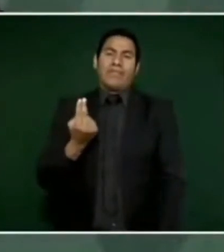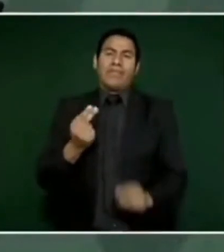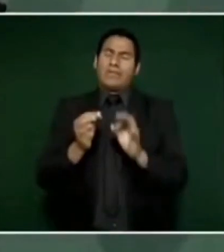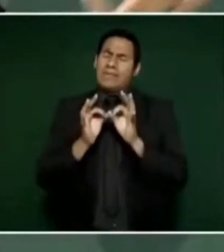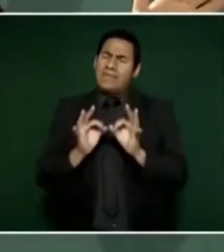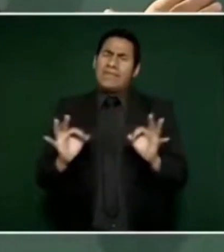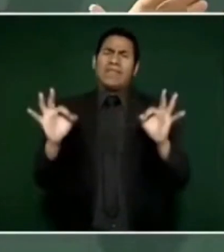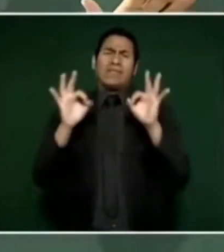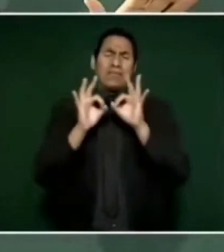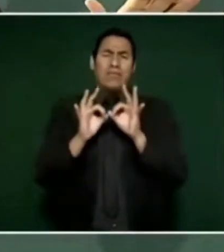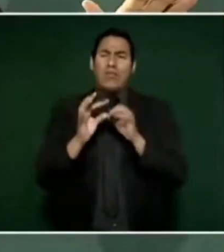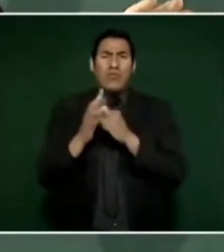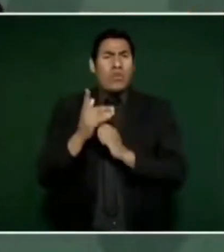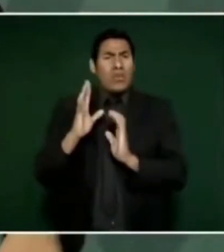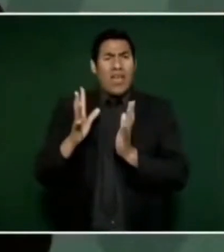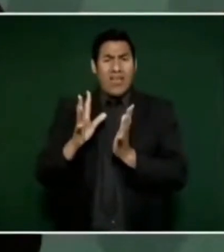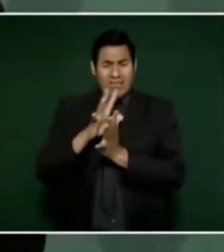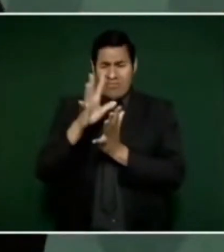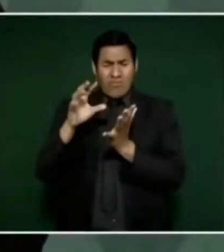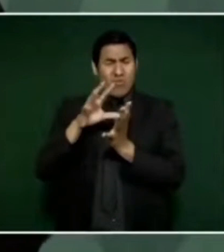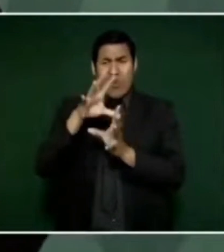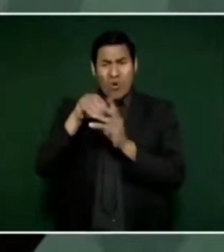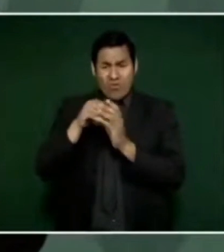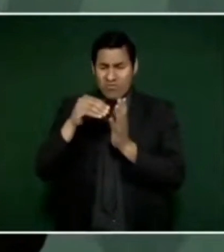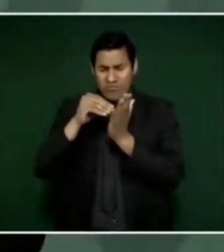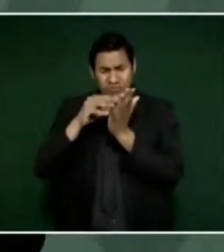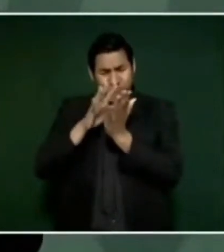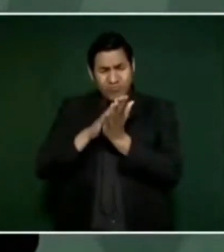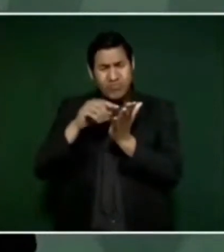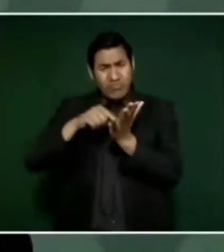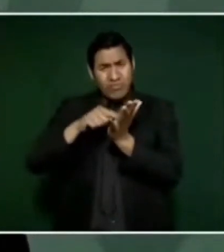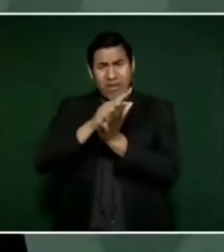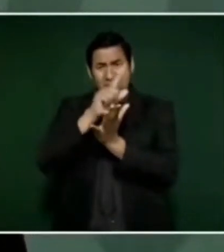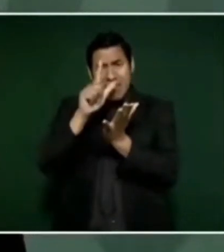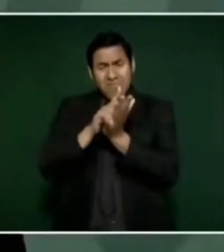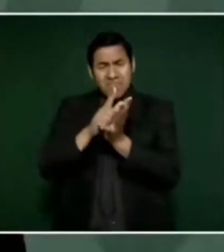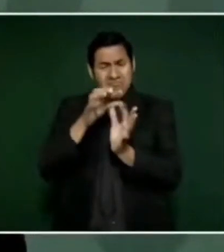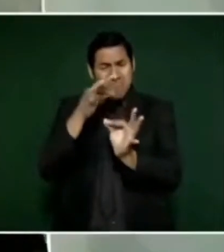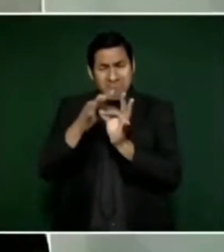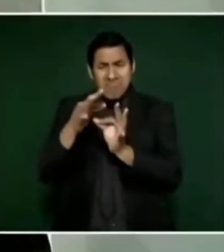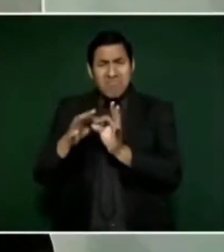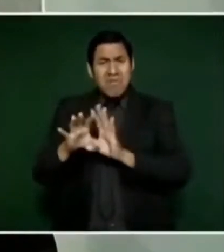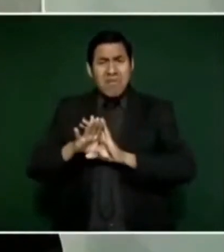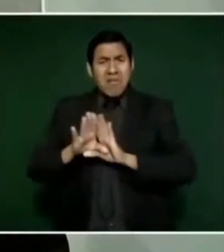todo es legal, lo que ellos resuelvan